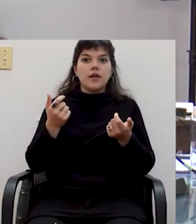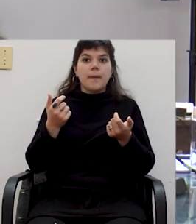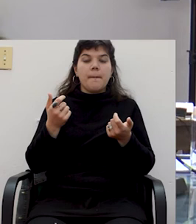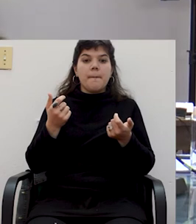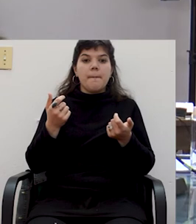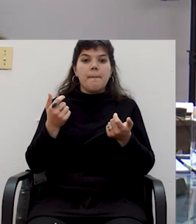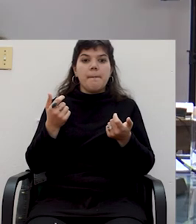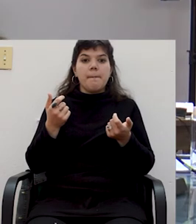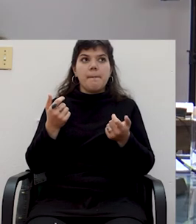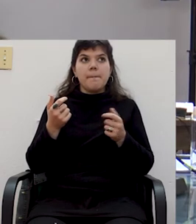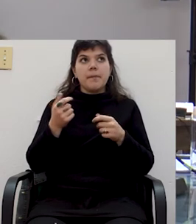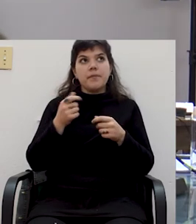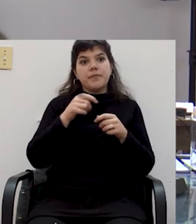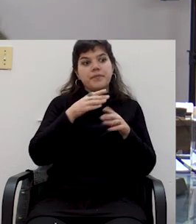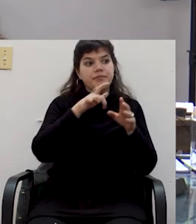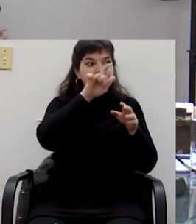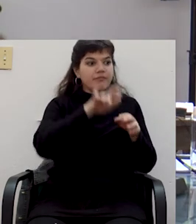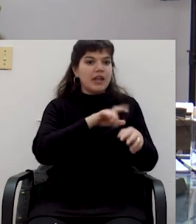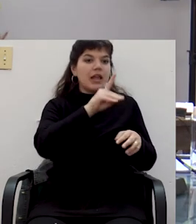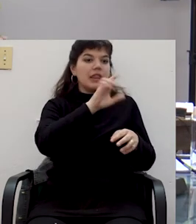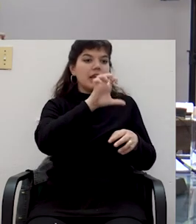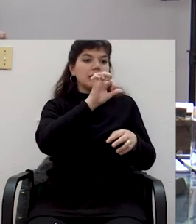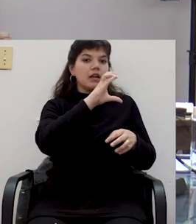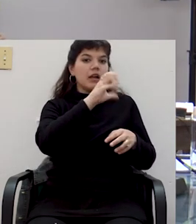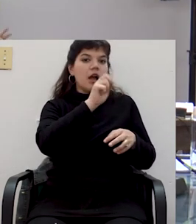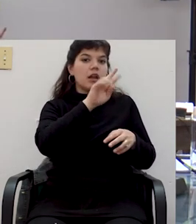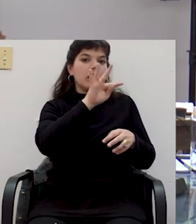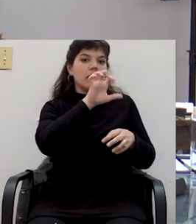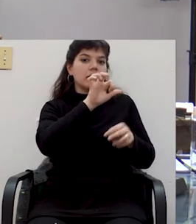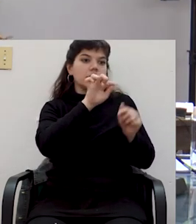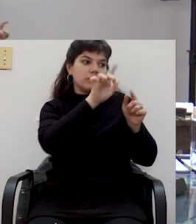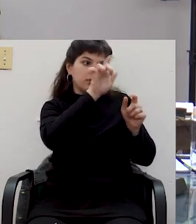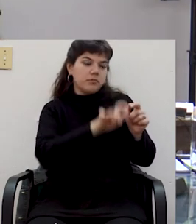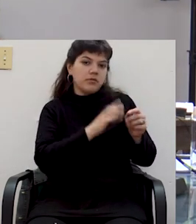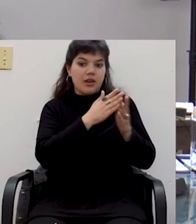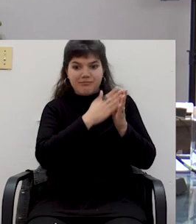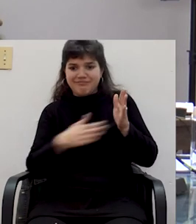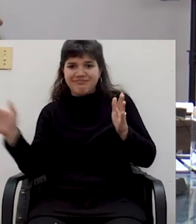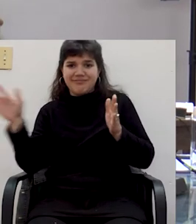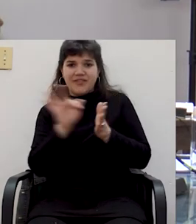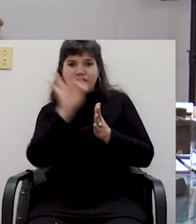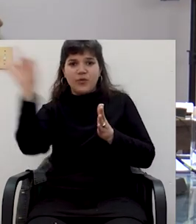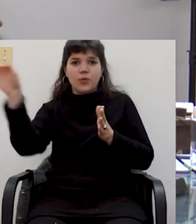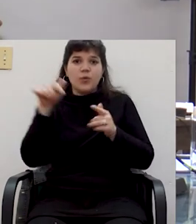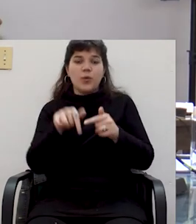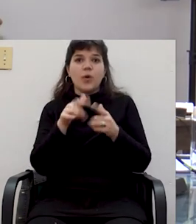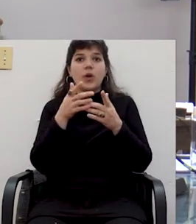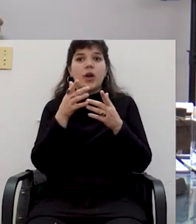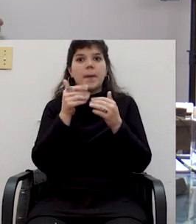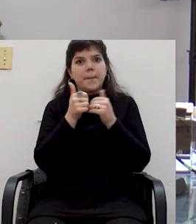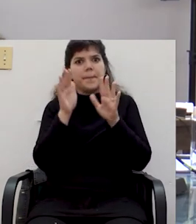de Descartes en adelante y a partir de la escisión mente-cuerpo, como que se disparan un montón